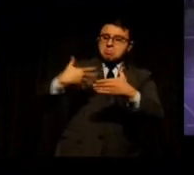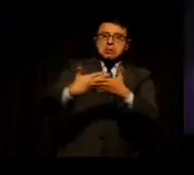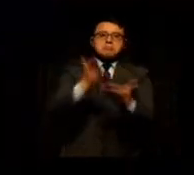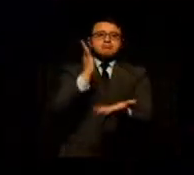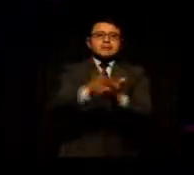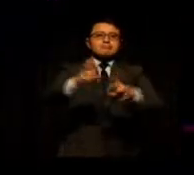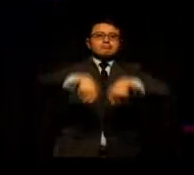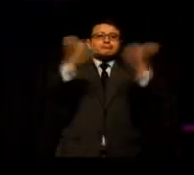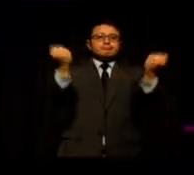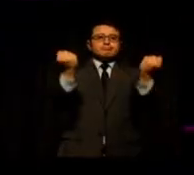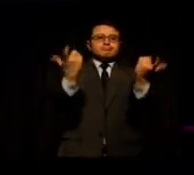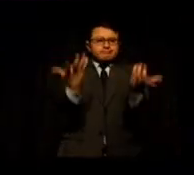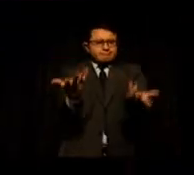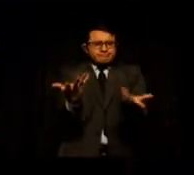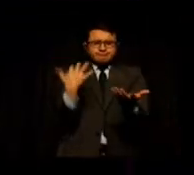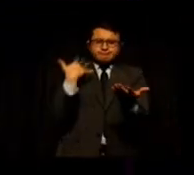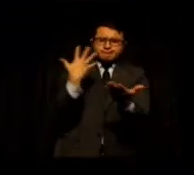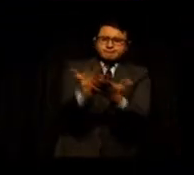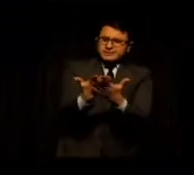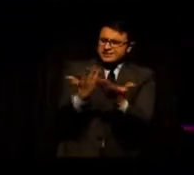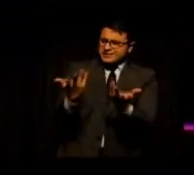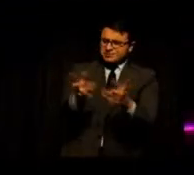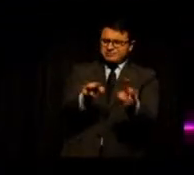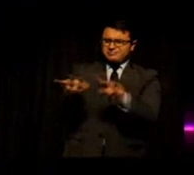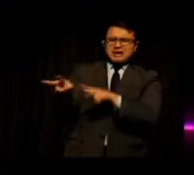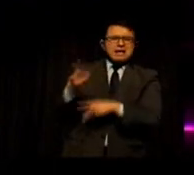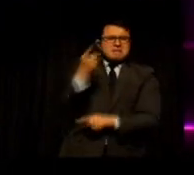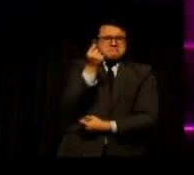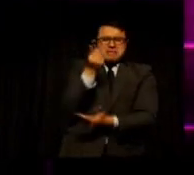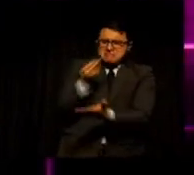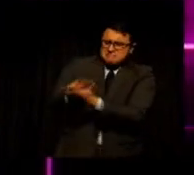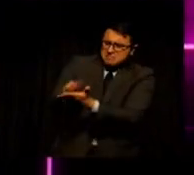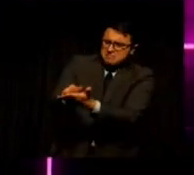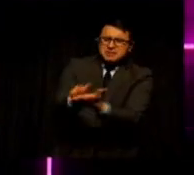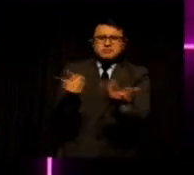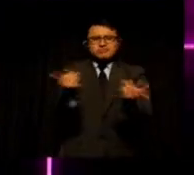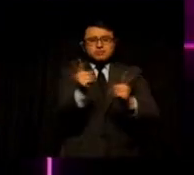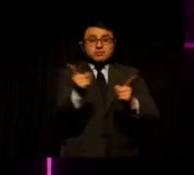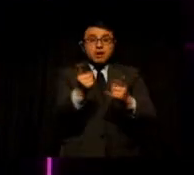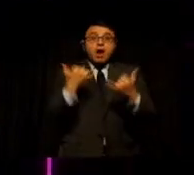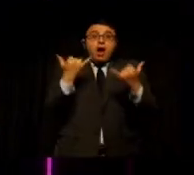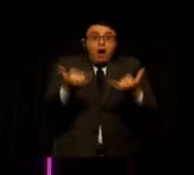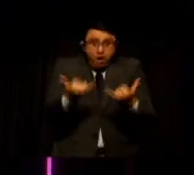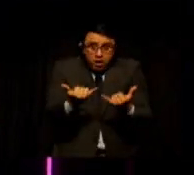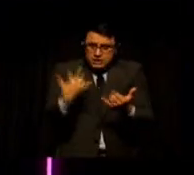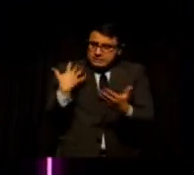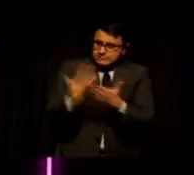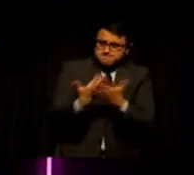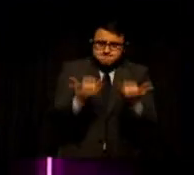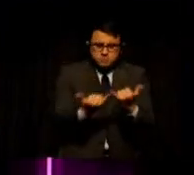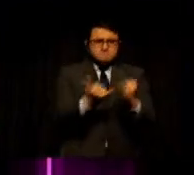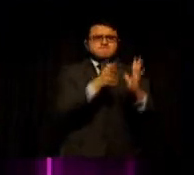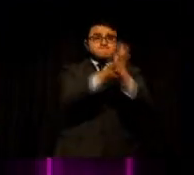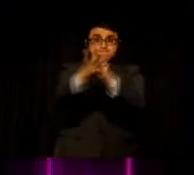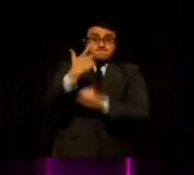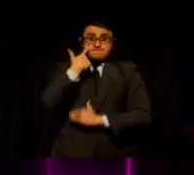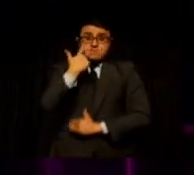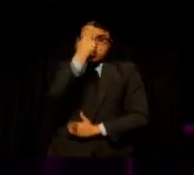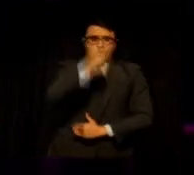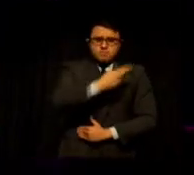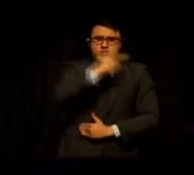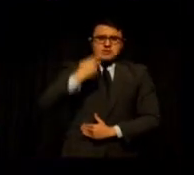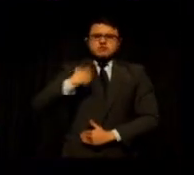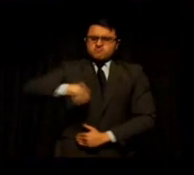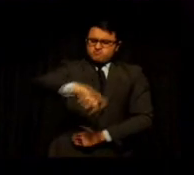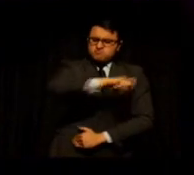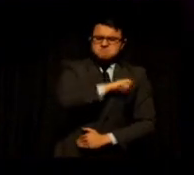también puedo decir con muchísima alegría que gracias a este compromiso nosotros logramos que en las leyes de